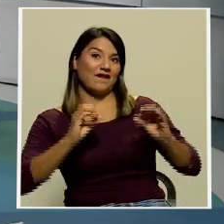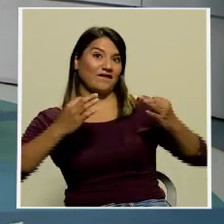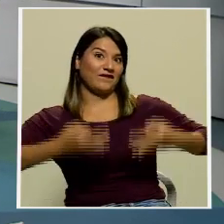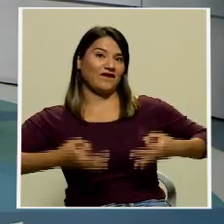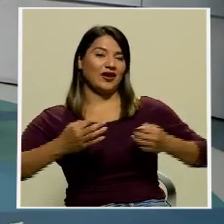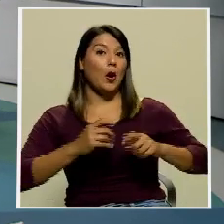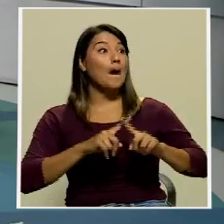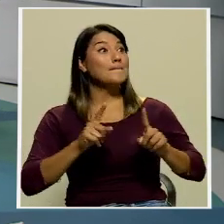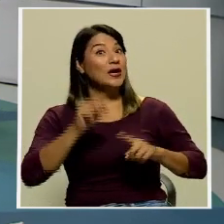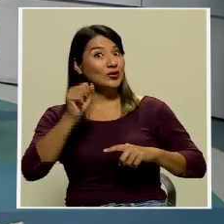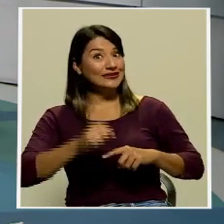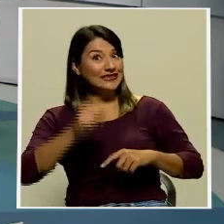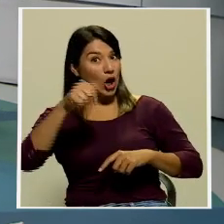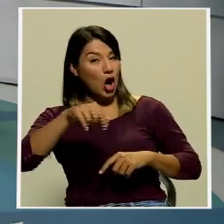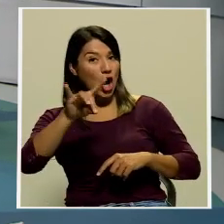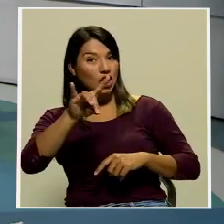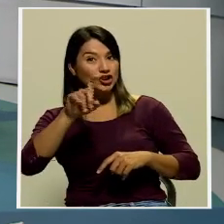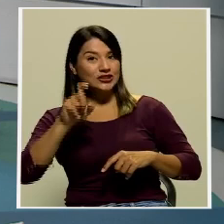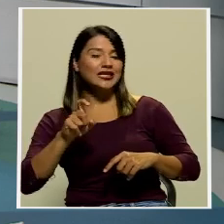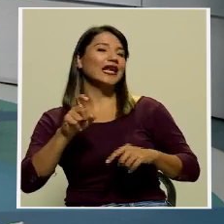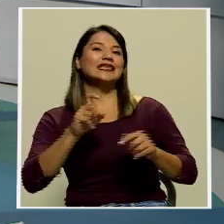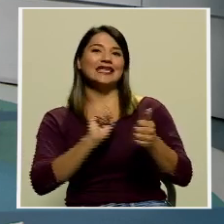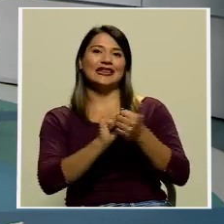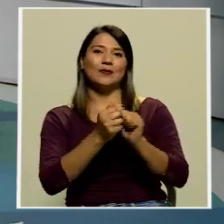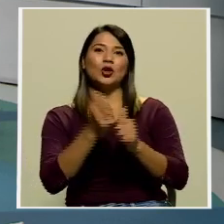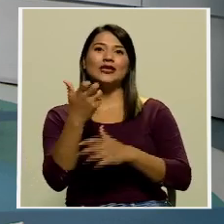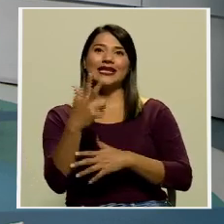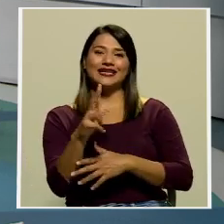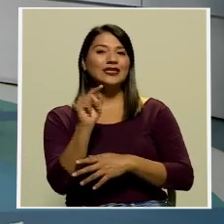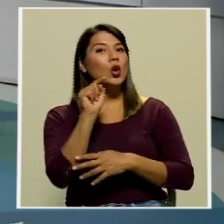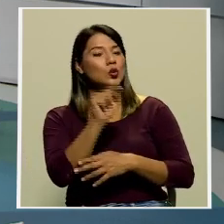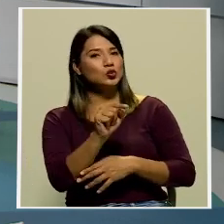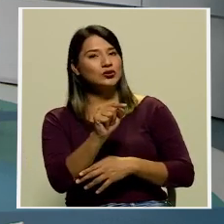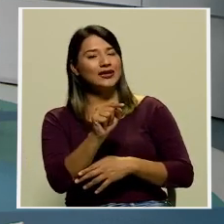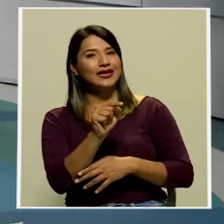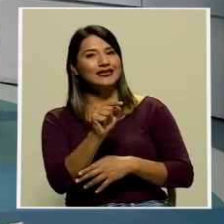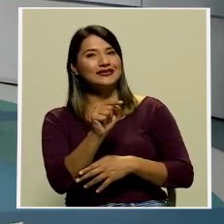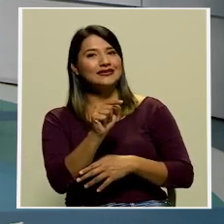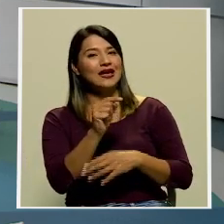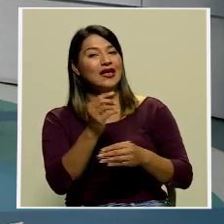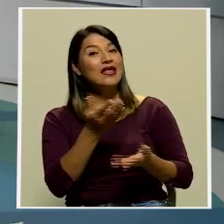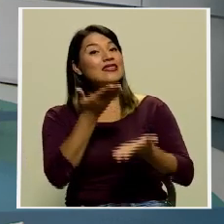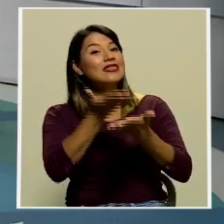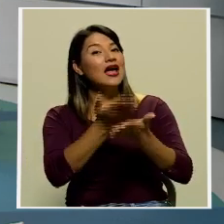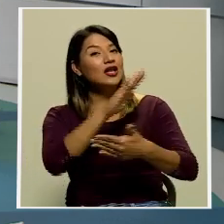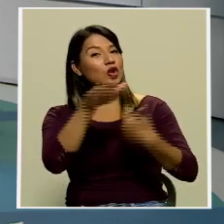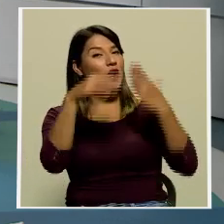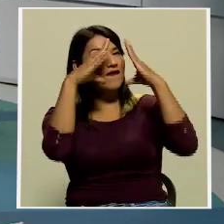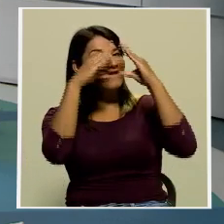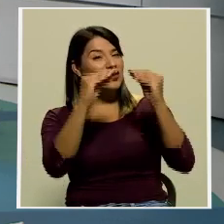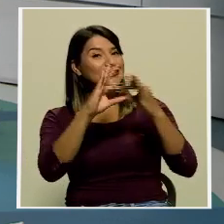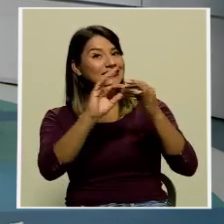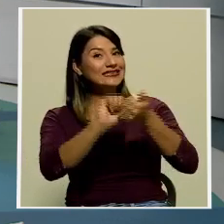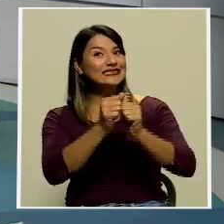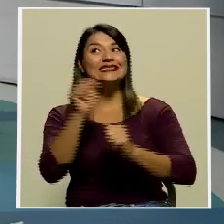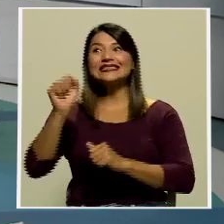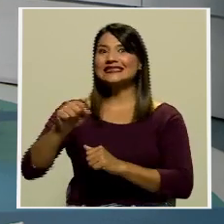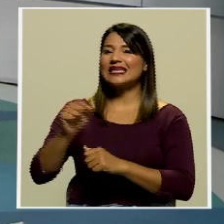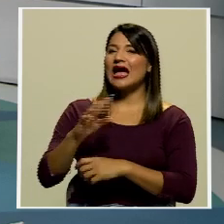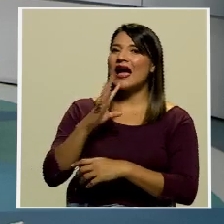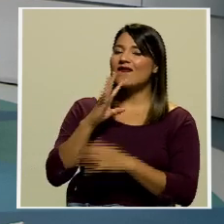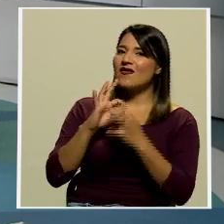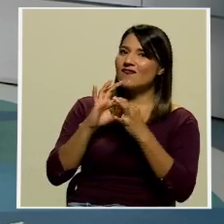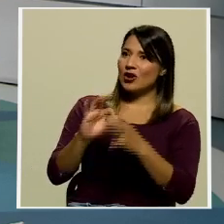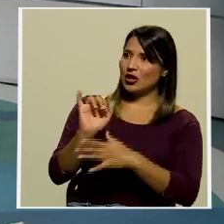que a las 8:30 en Deportiva 13 ustedes le van a dar toda la información deportiva. Así es, vamos a hablar de esto,